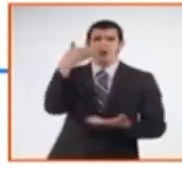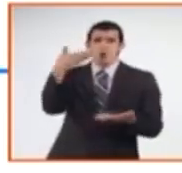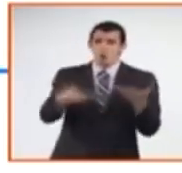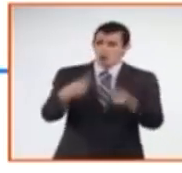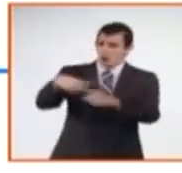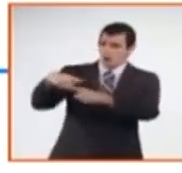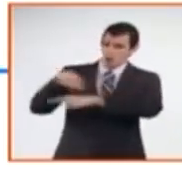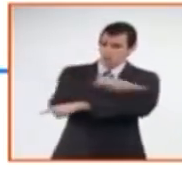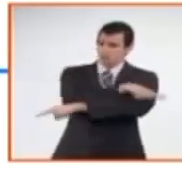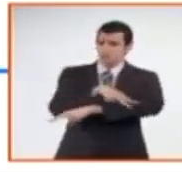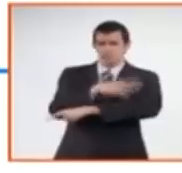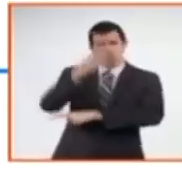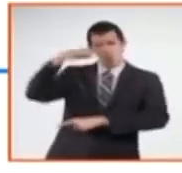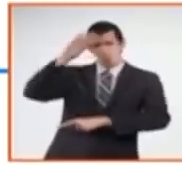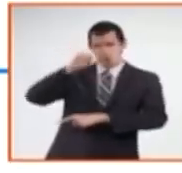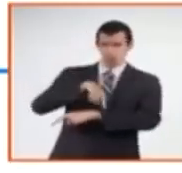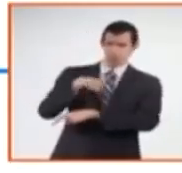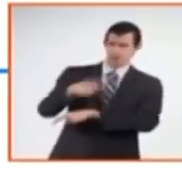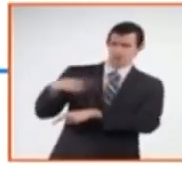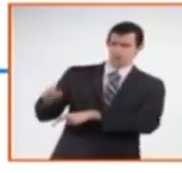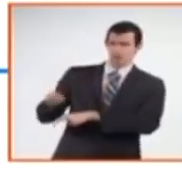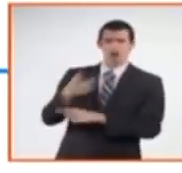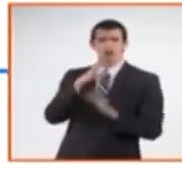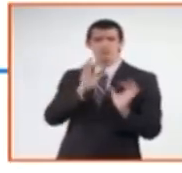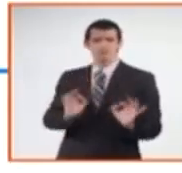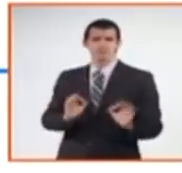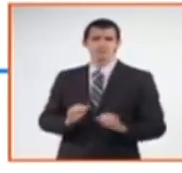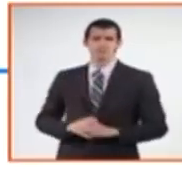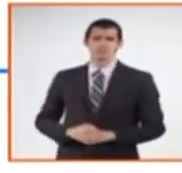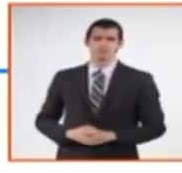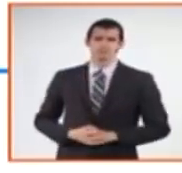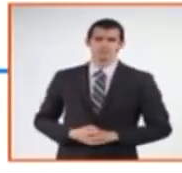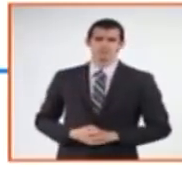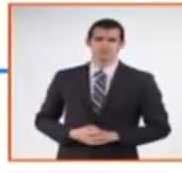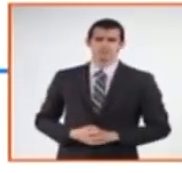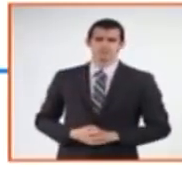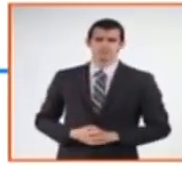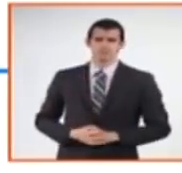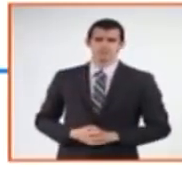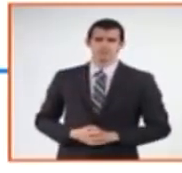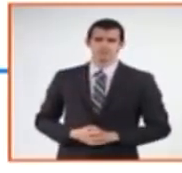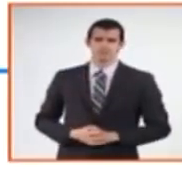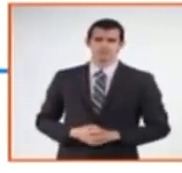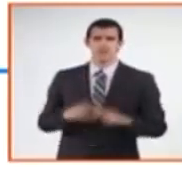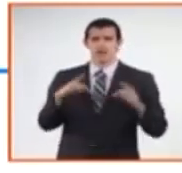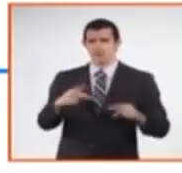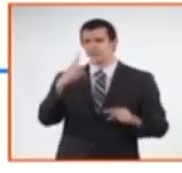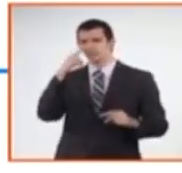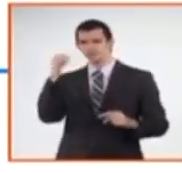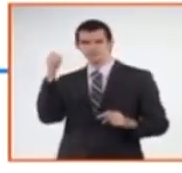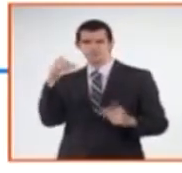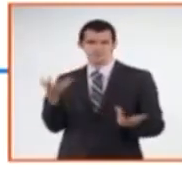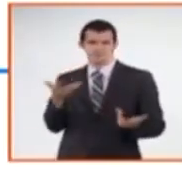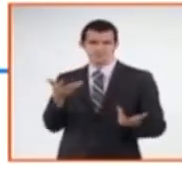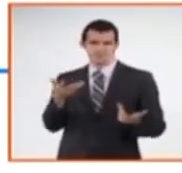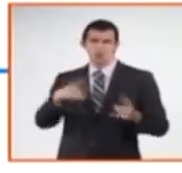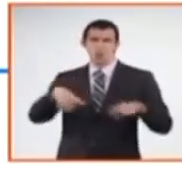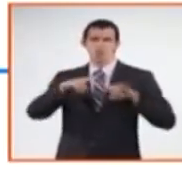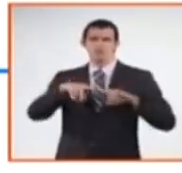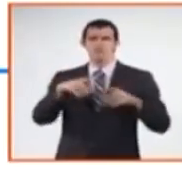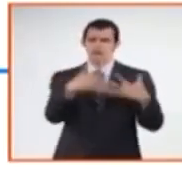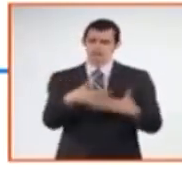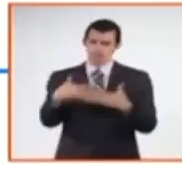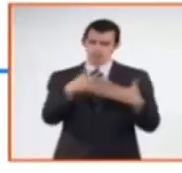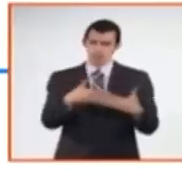que de esta información que es la última que aparece reportada los datos son buenos 46 200 contra